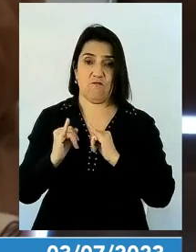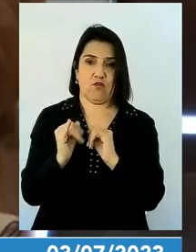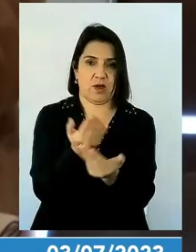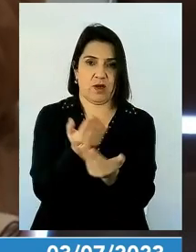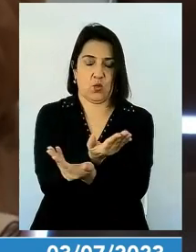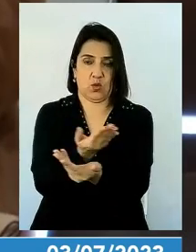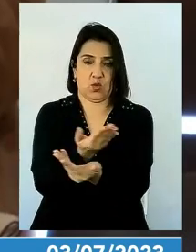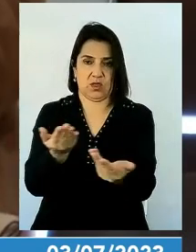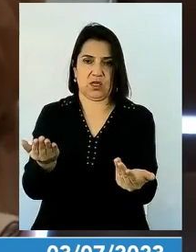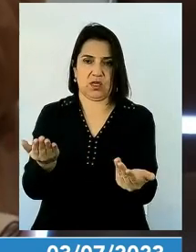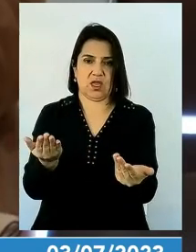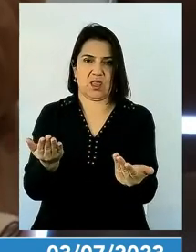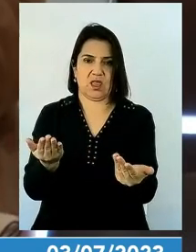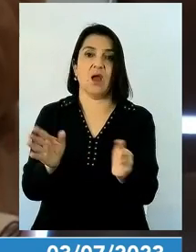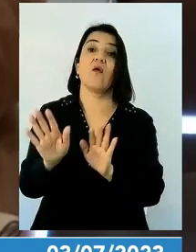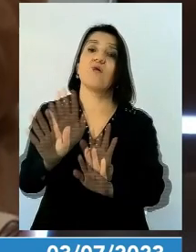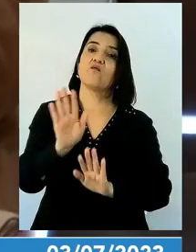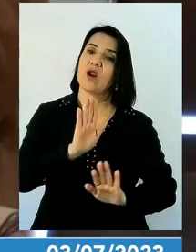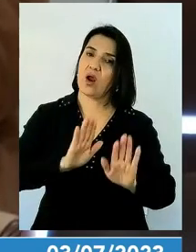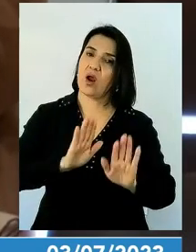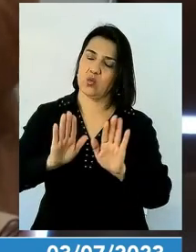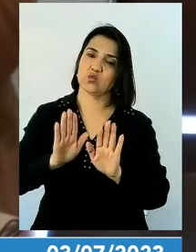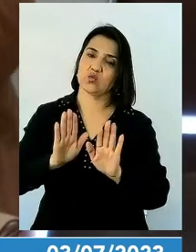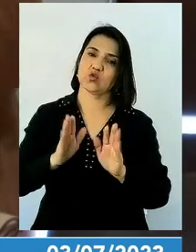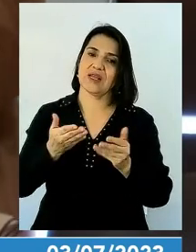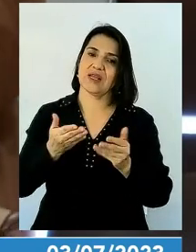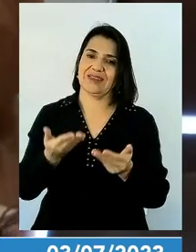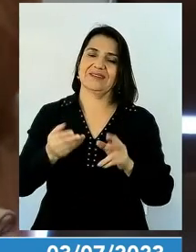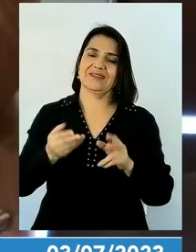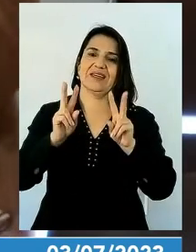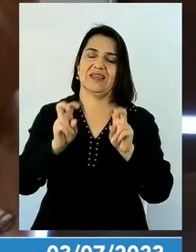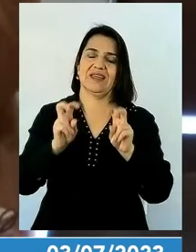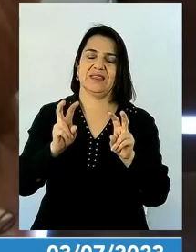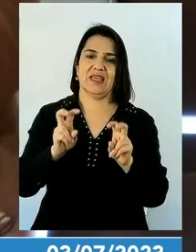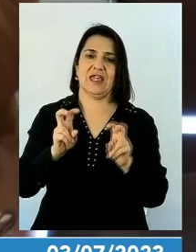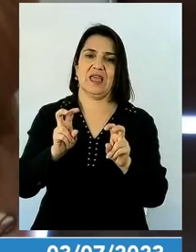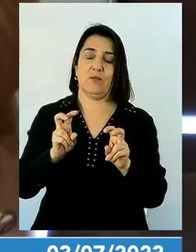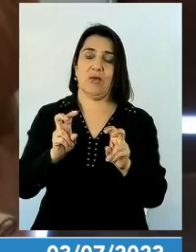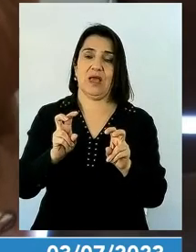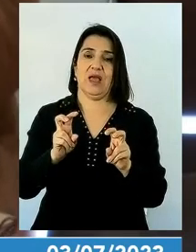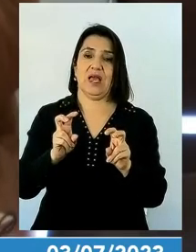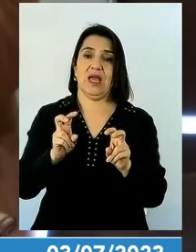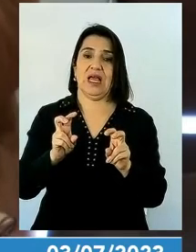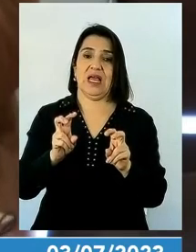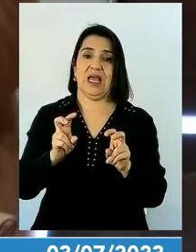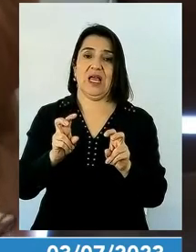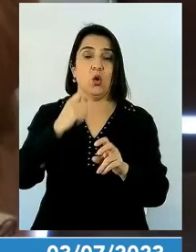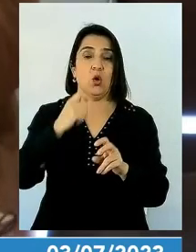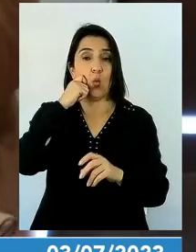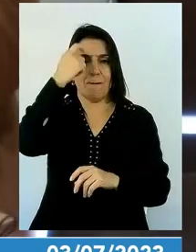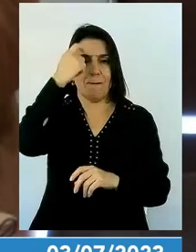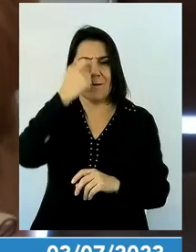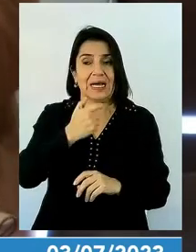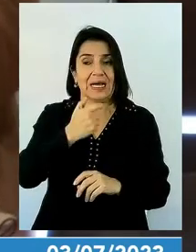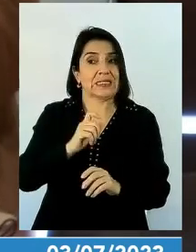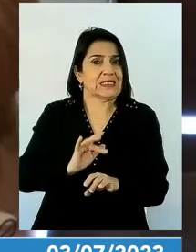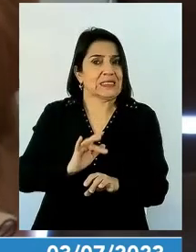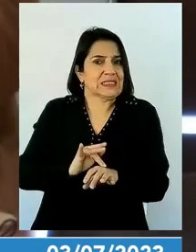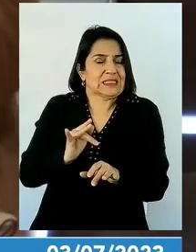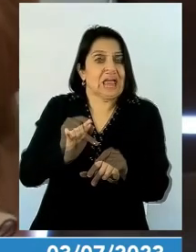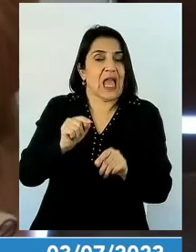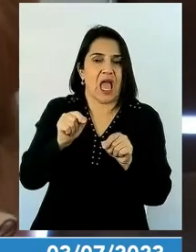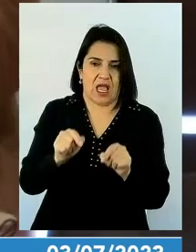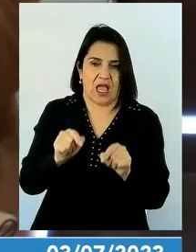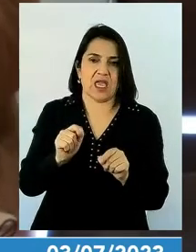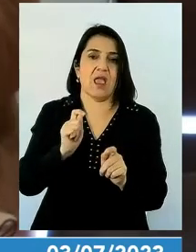precaución. Esto es un tema extremadamente humano. Aquí está en juego la vida de